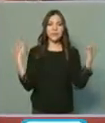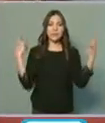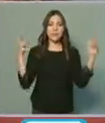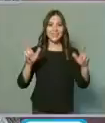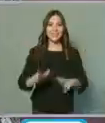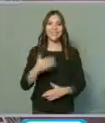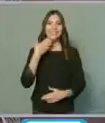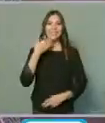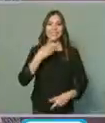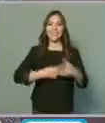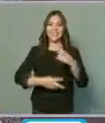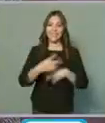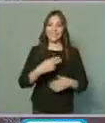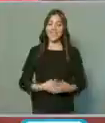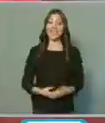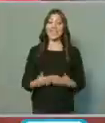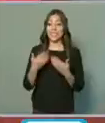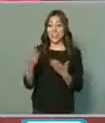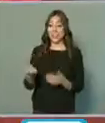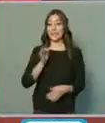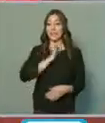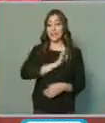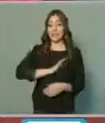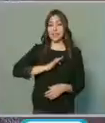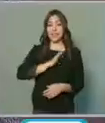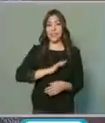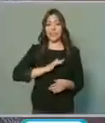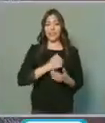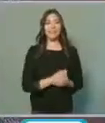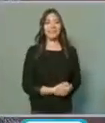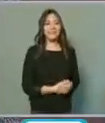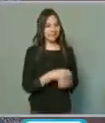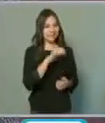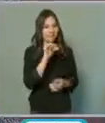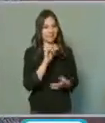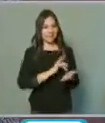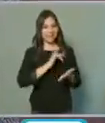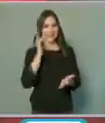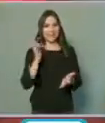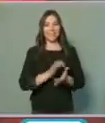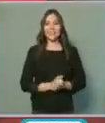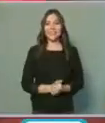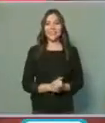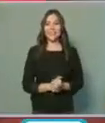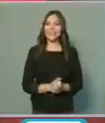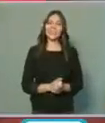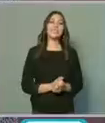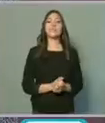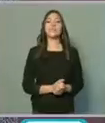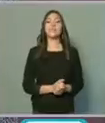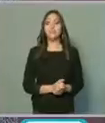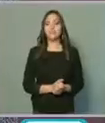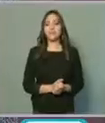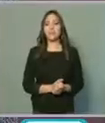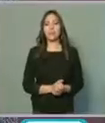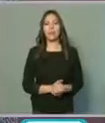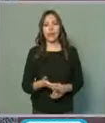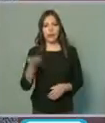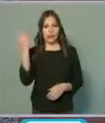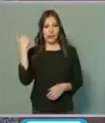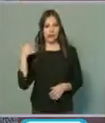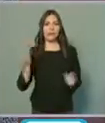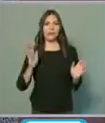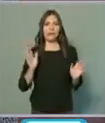Gracias, gracias. Felicidades. Felicidades también, a todos. Exacto, Sí, claro. también Claro. te toca la felicitación. Y bien lo hemos tocado durante todo